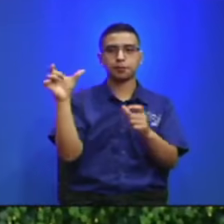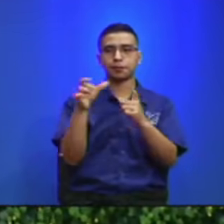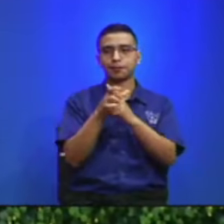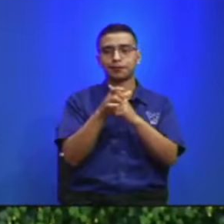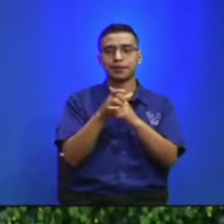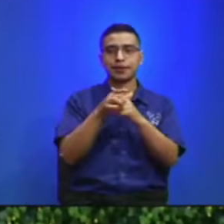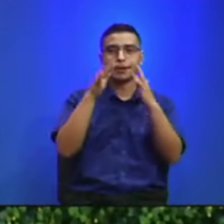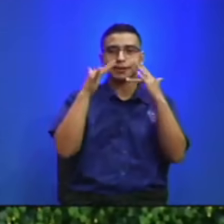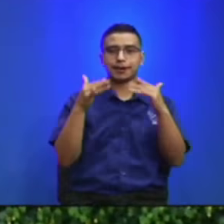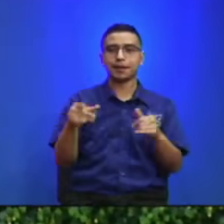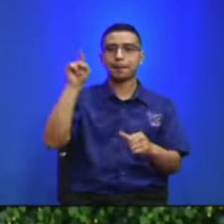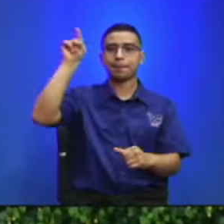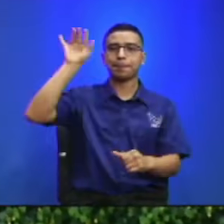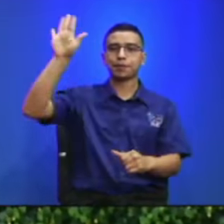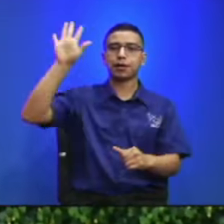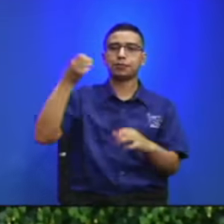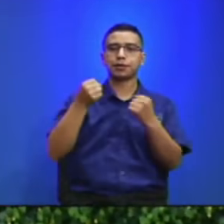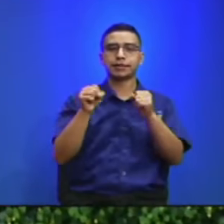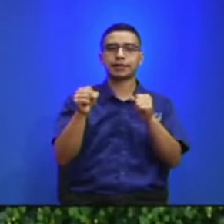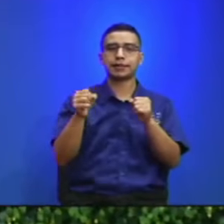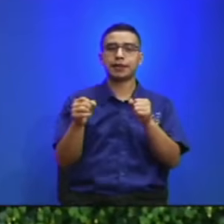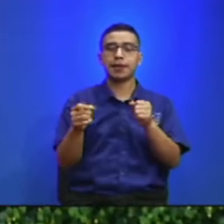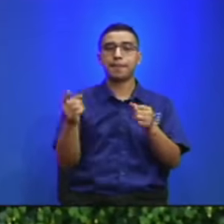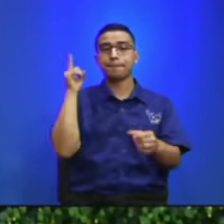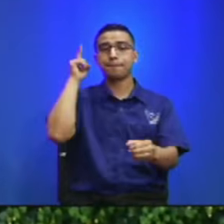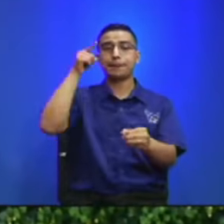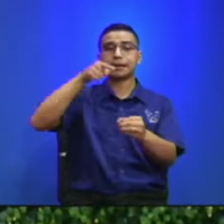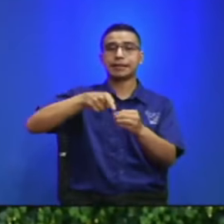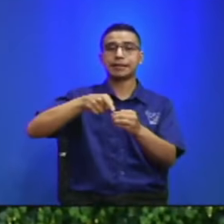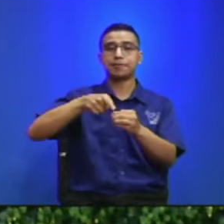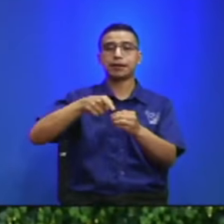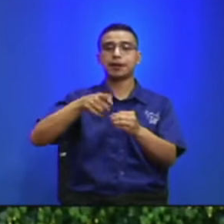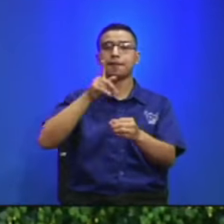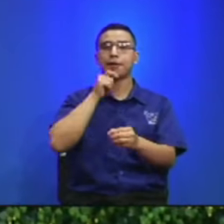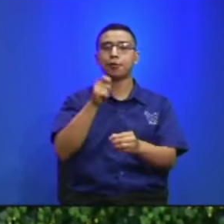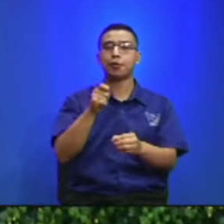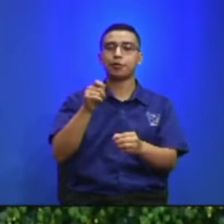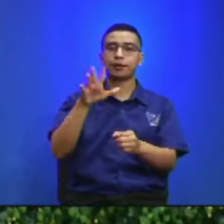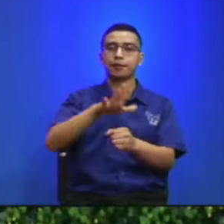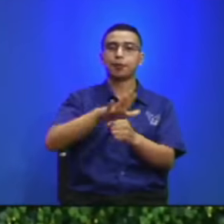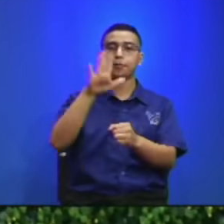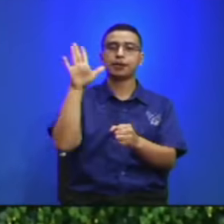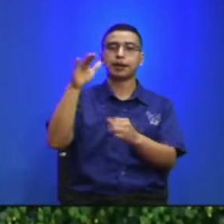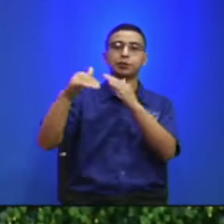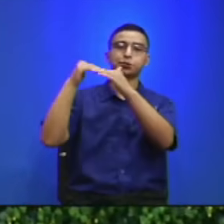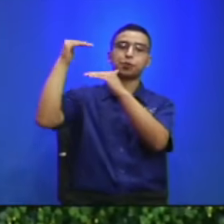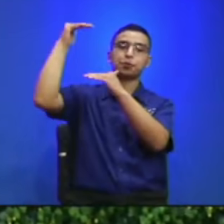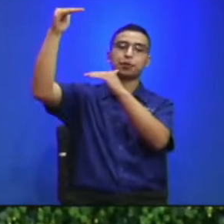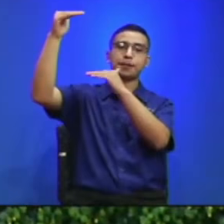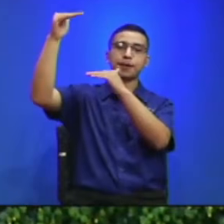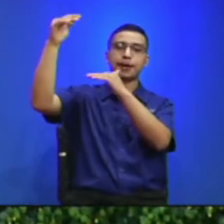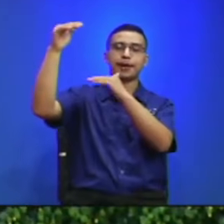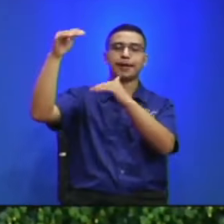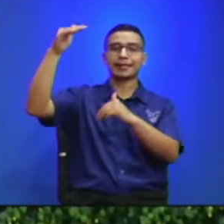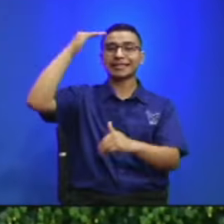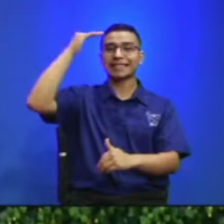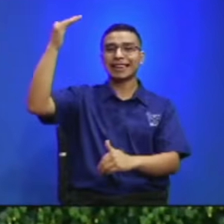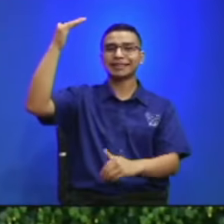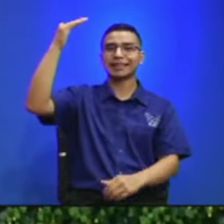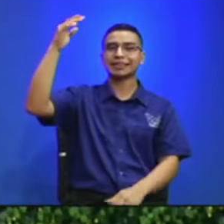tuya nos haces participantes del mejor del pacto supremo gracias